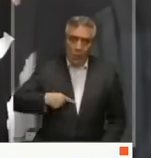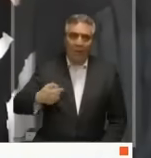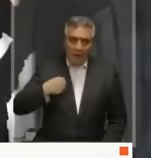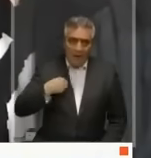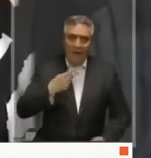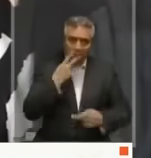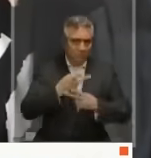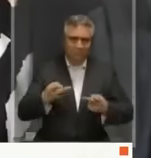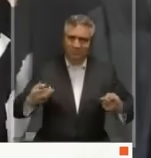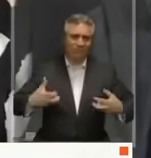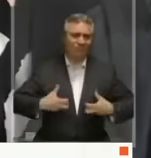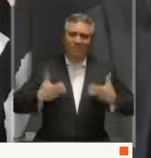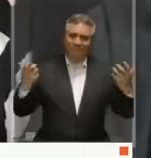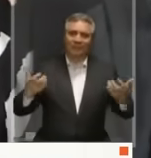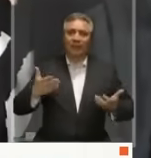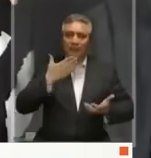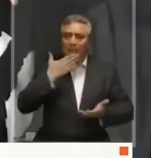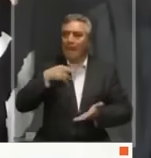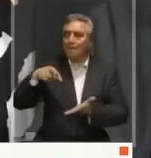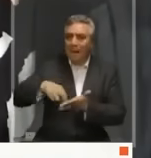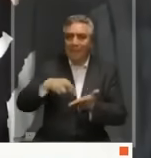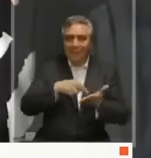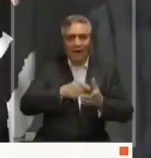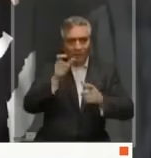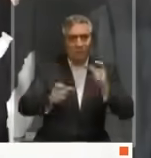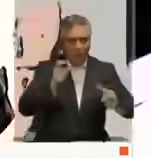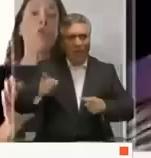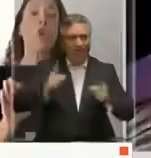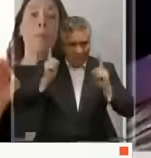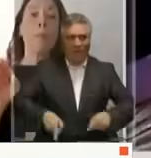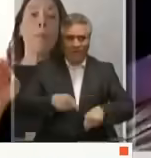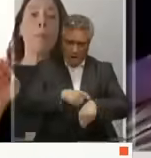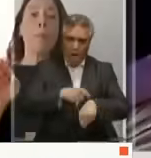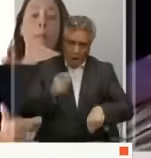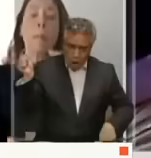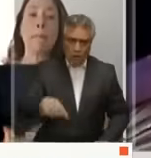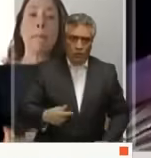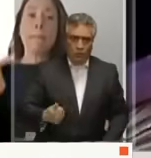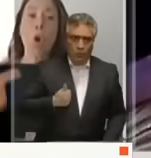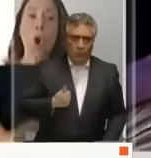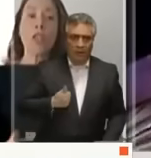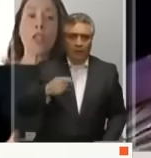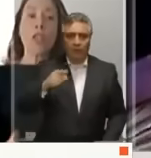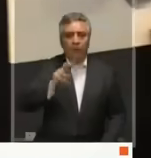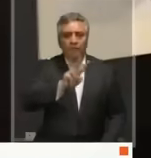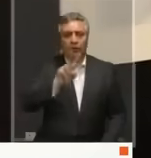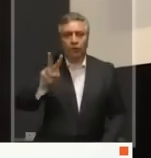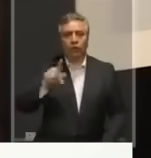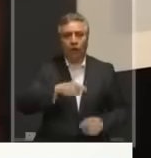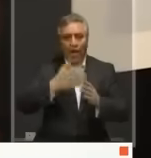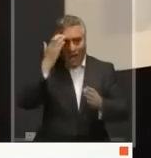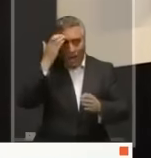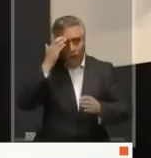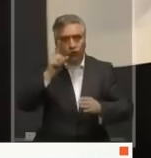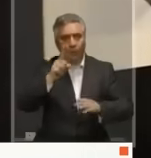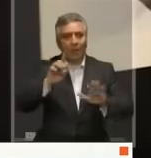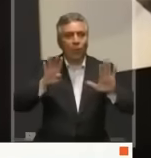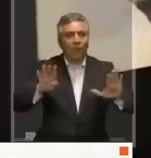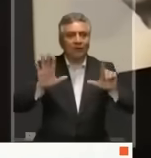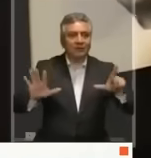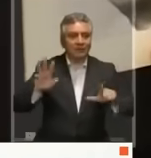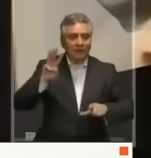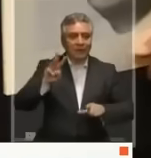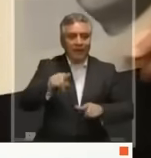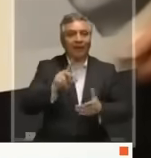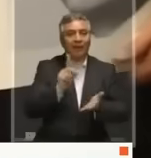mucha indignación. Yo creo que los parlamentarios y las parlamentarias deben llegar a la hora. El acuerdo adoptado el 22 de agosto de 1973 por la Cámara